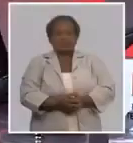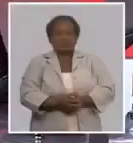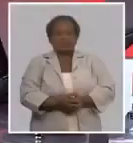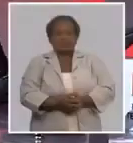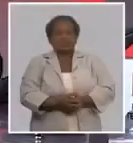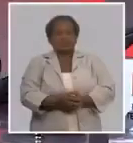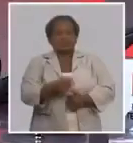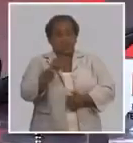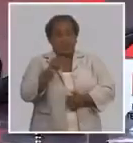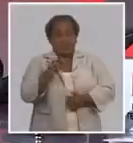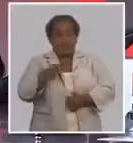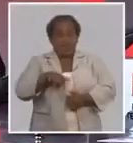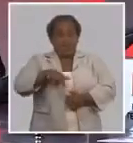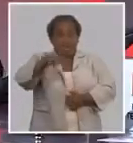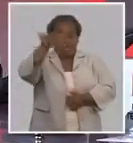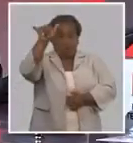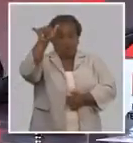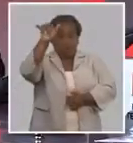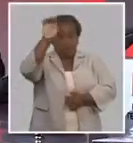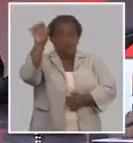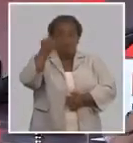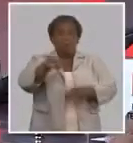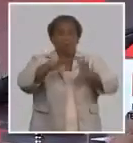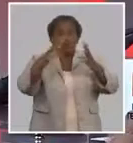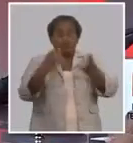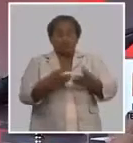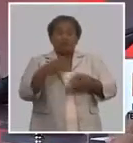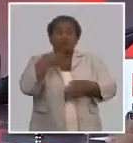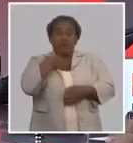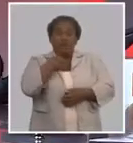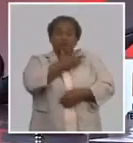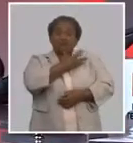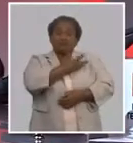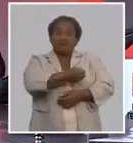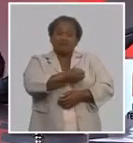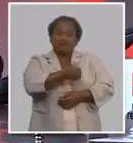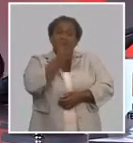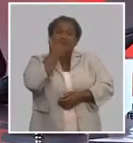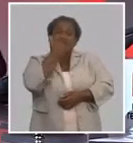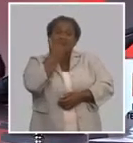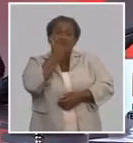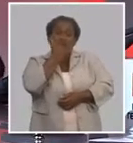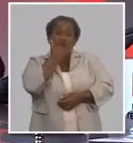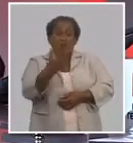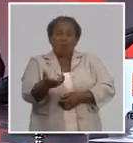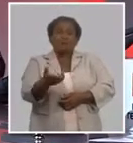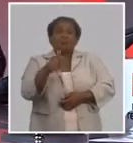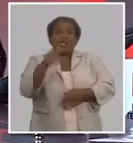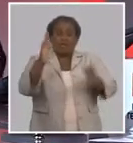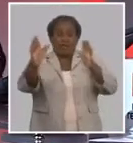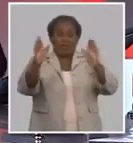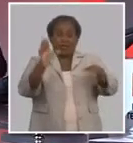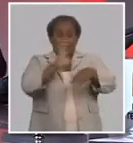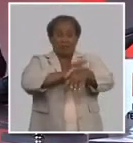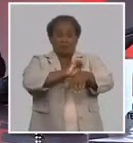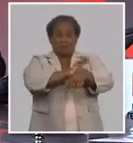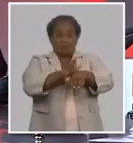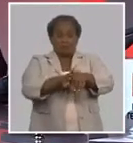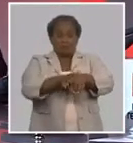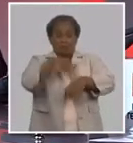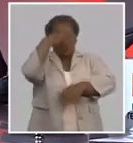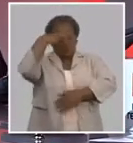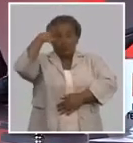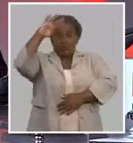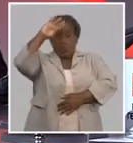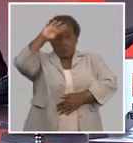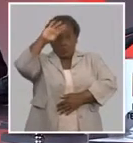la aviación si viviera en el mundo ha tenido duro impacto sufrido duro impacto durante toda esta etapa de pandemia en nuestro país no ha